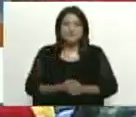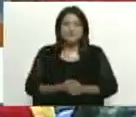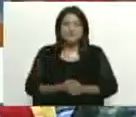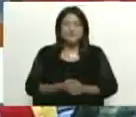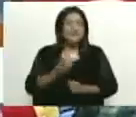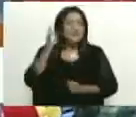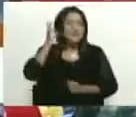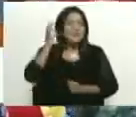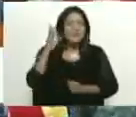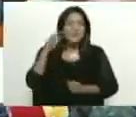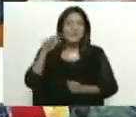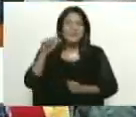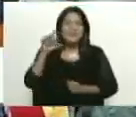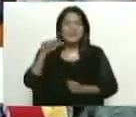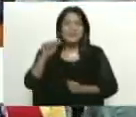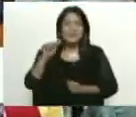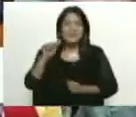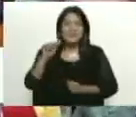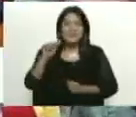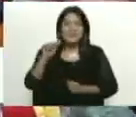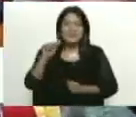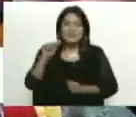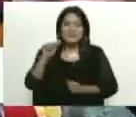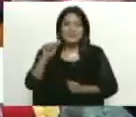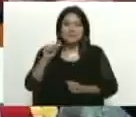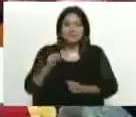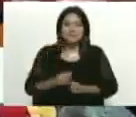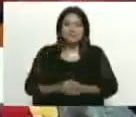María Falcón, VC La Coromoto.